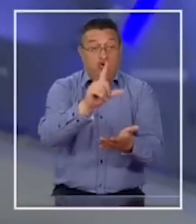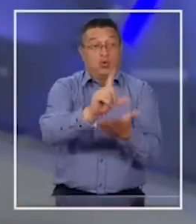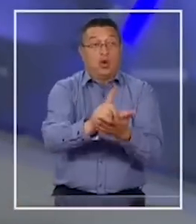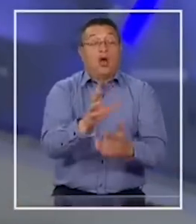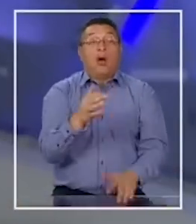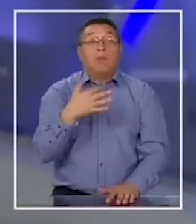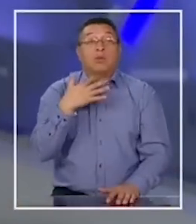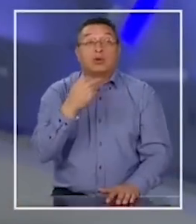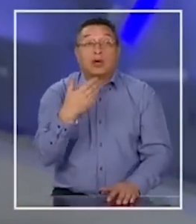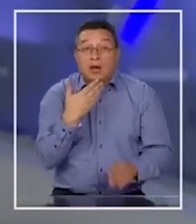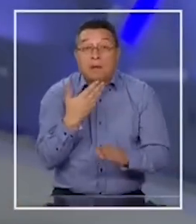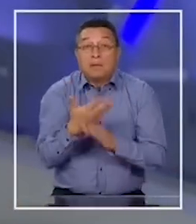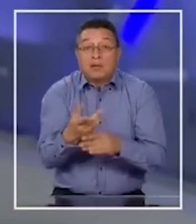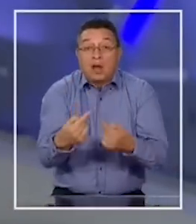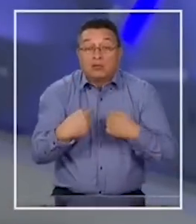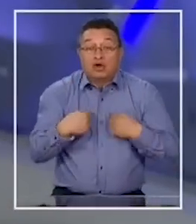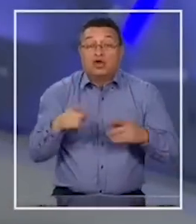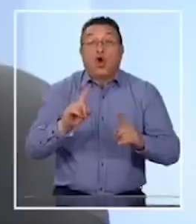traficarme